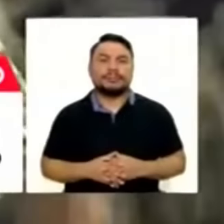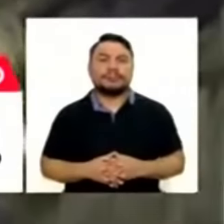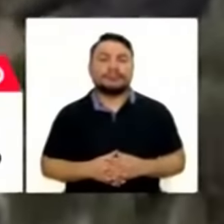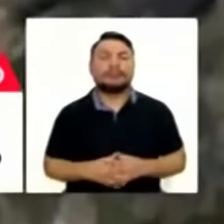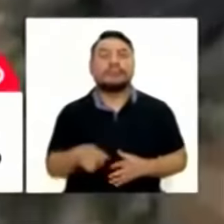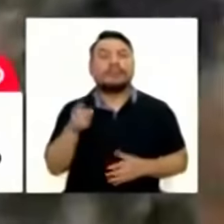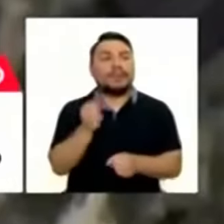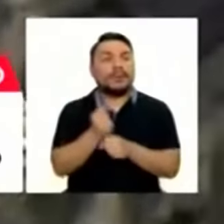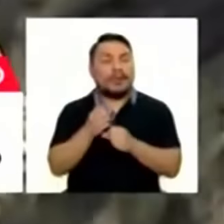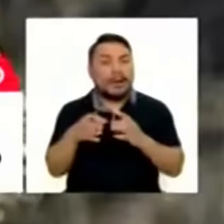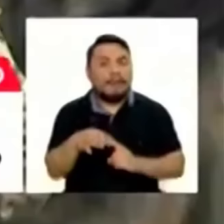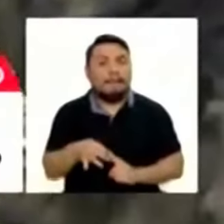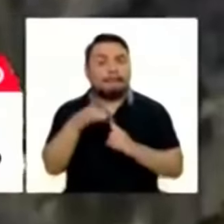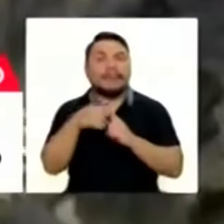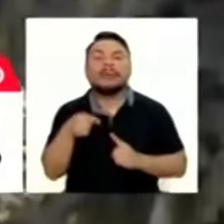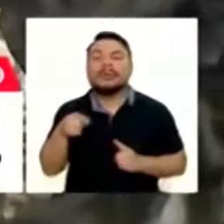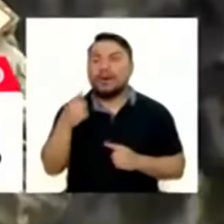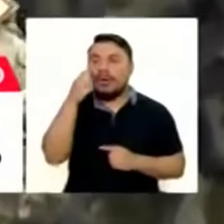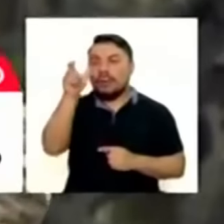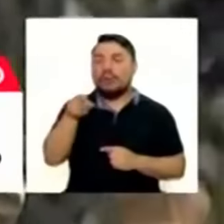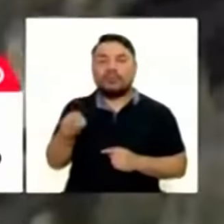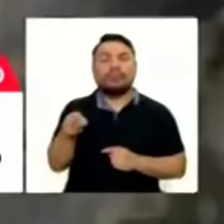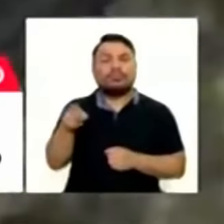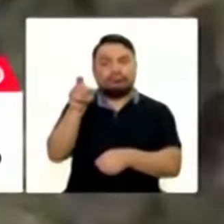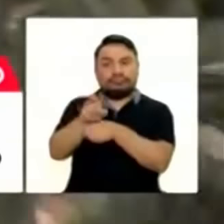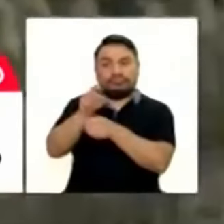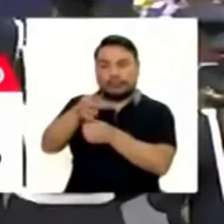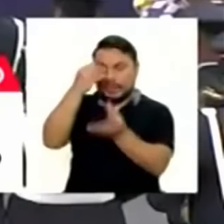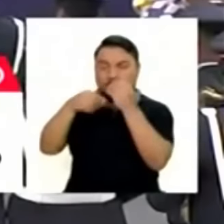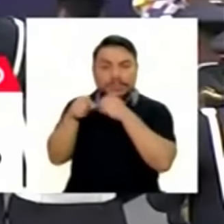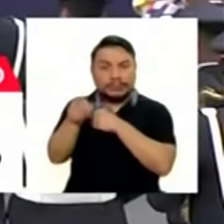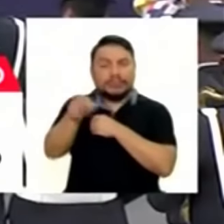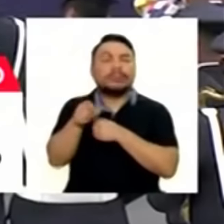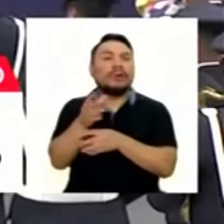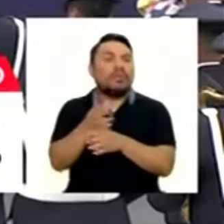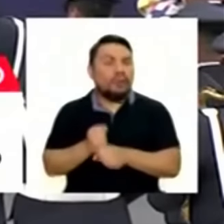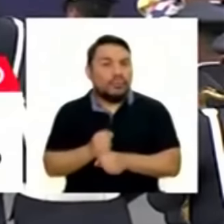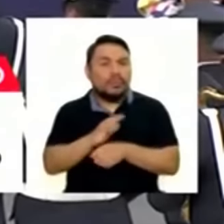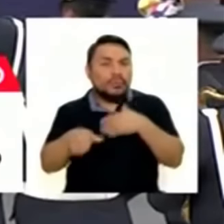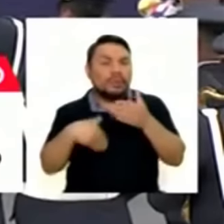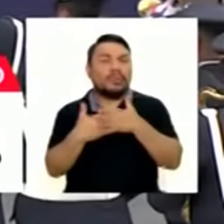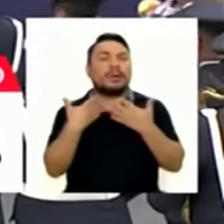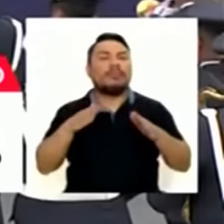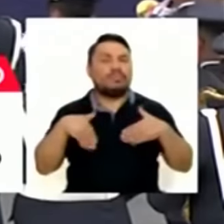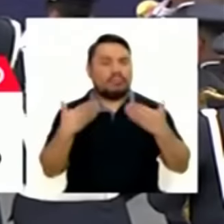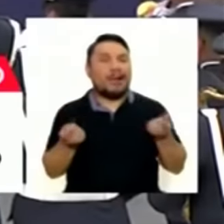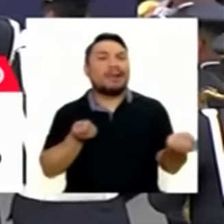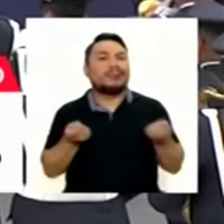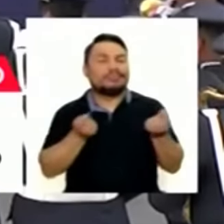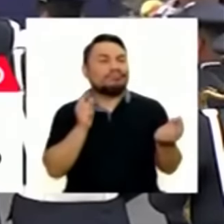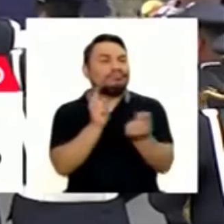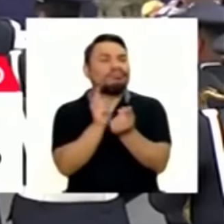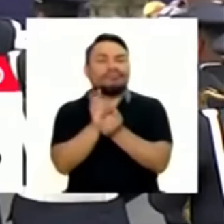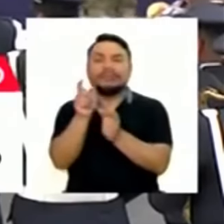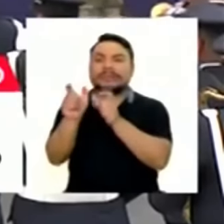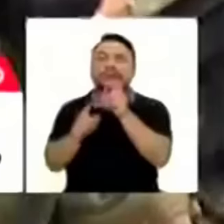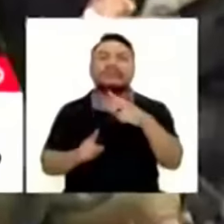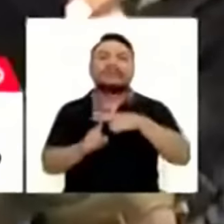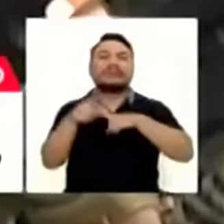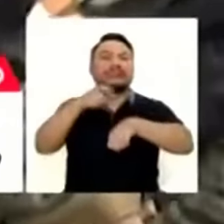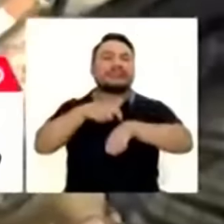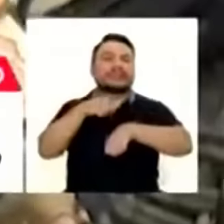Un operador especial es un hombre que desde su formación está acostumbrado al aislamiento con capacidad para soportar situaciones de